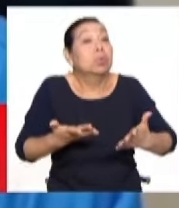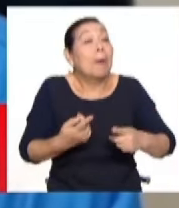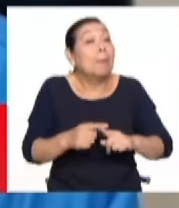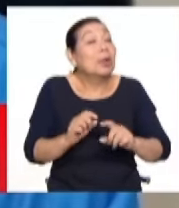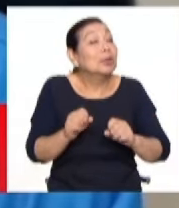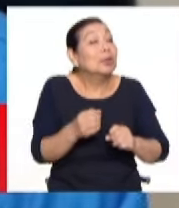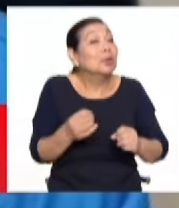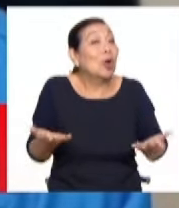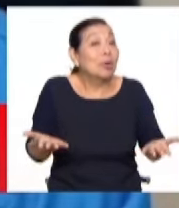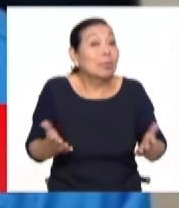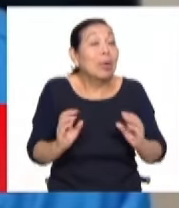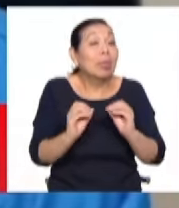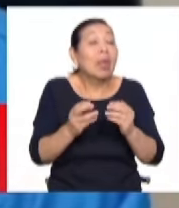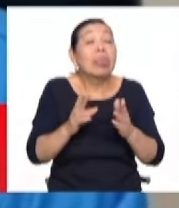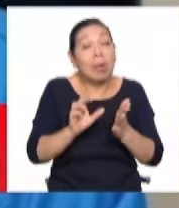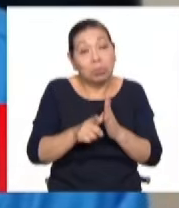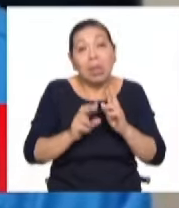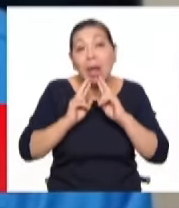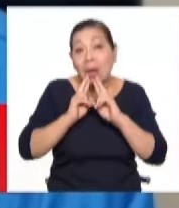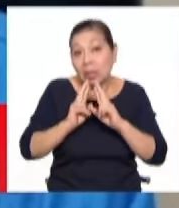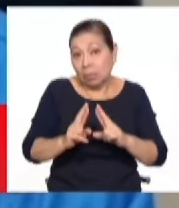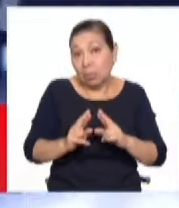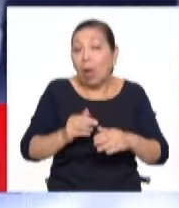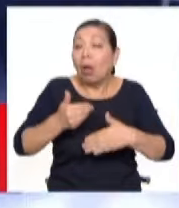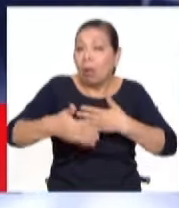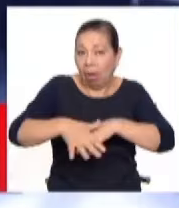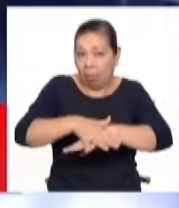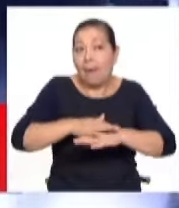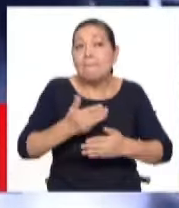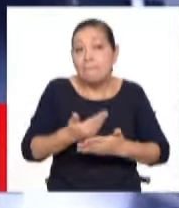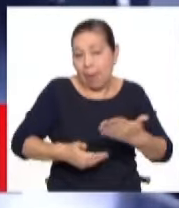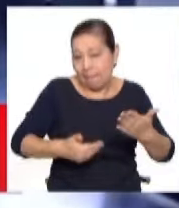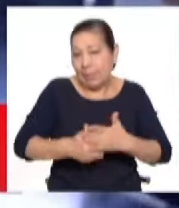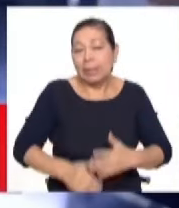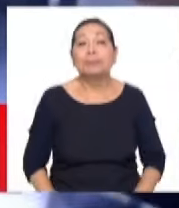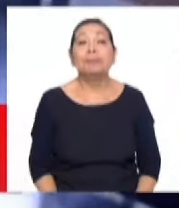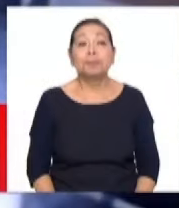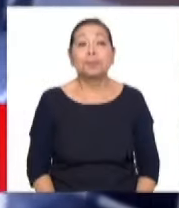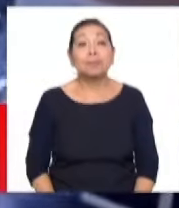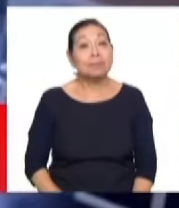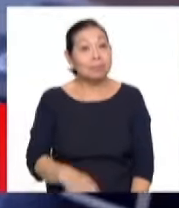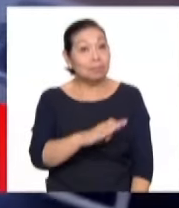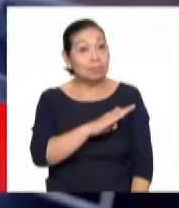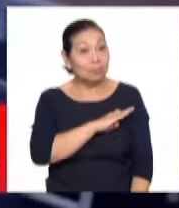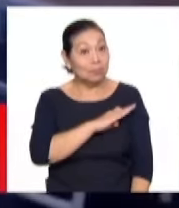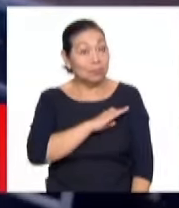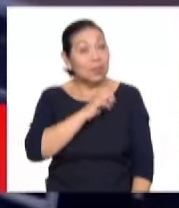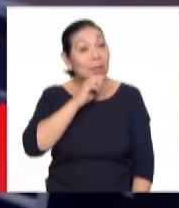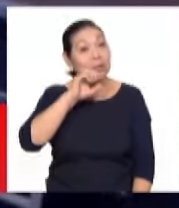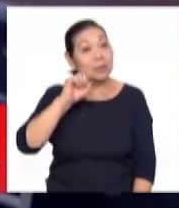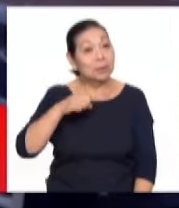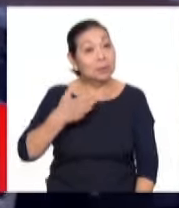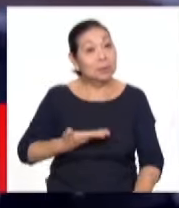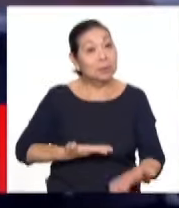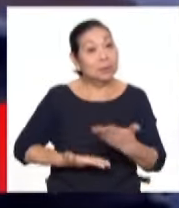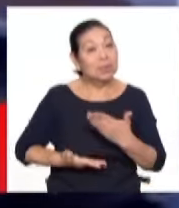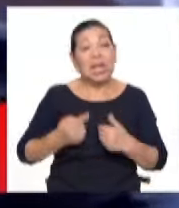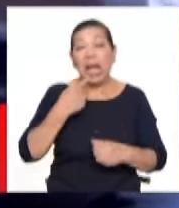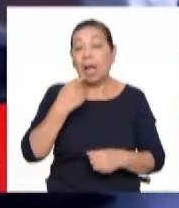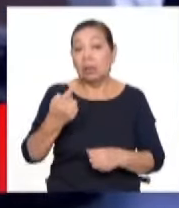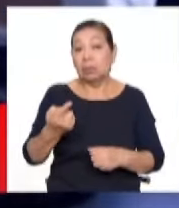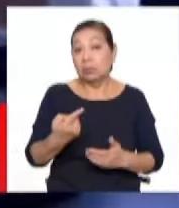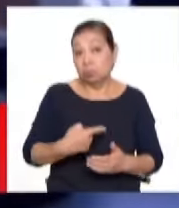sanción o no este se darán las respuestas estamos en pleno proceso en tanto la fiscalía confirmó que tras las